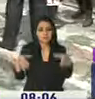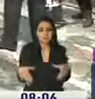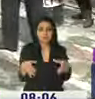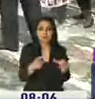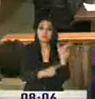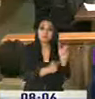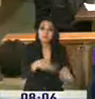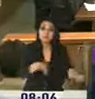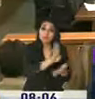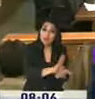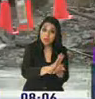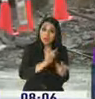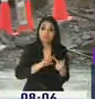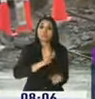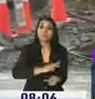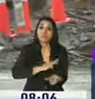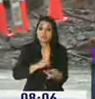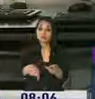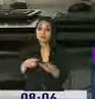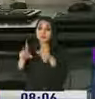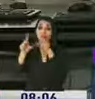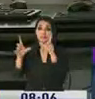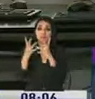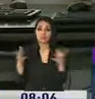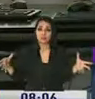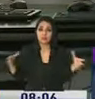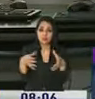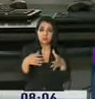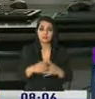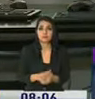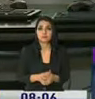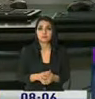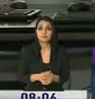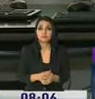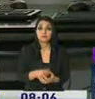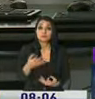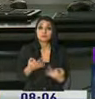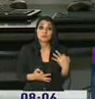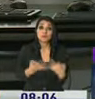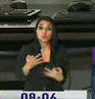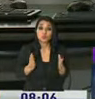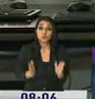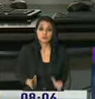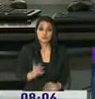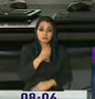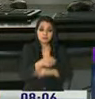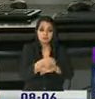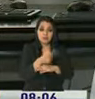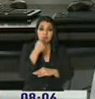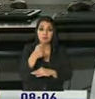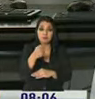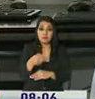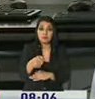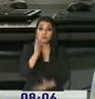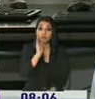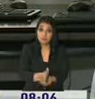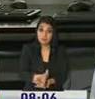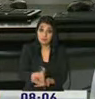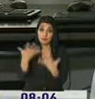los moradores, el municipio y personal de la EMOB. El juez lo que dictaminó es que no procede la